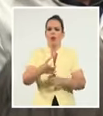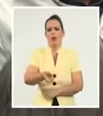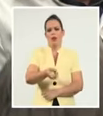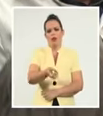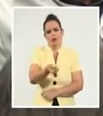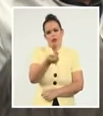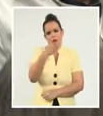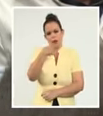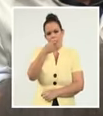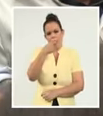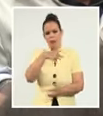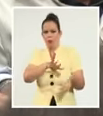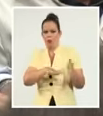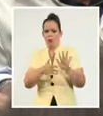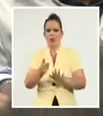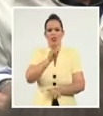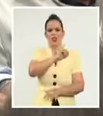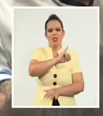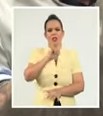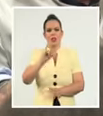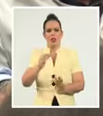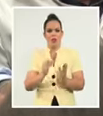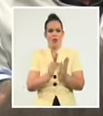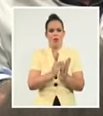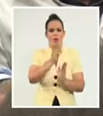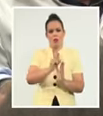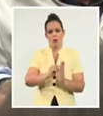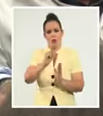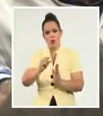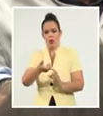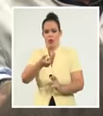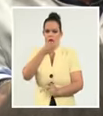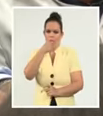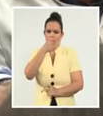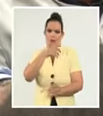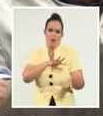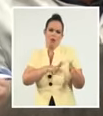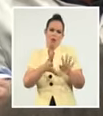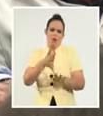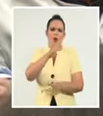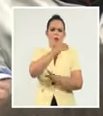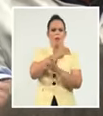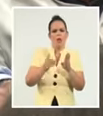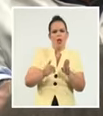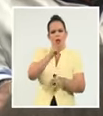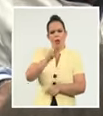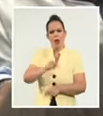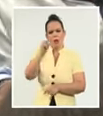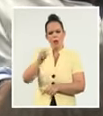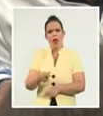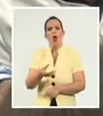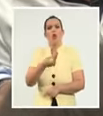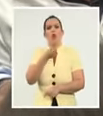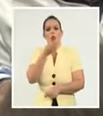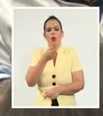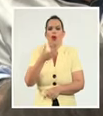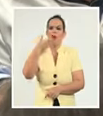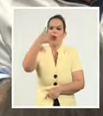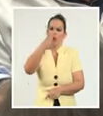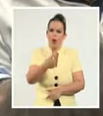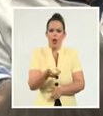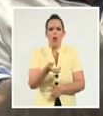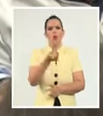hasta 66.000, casi podemos ver que el 50% de los enfermos van a poder entrar en este